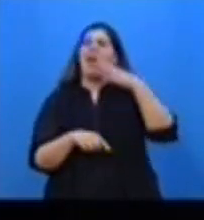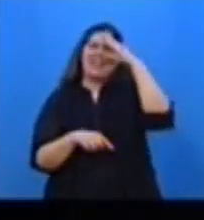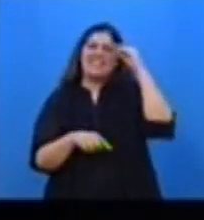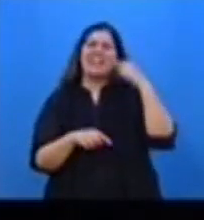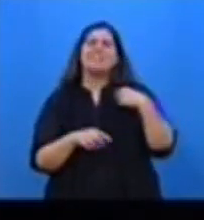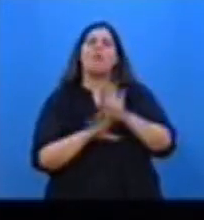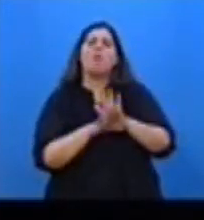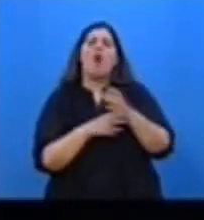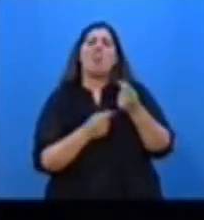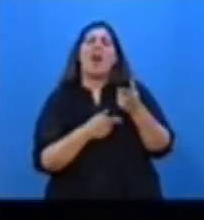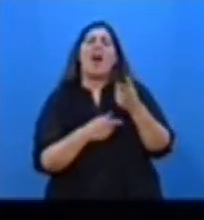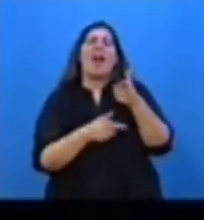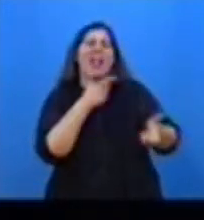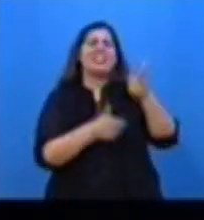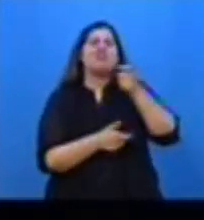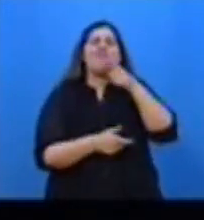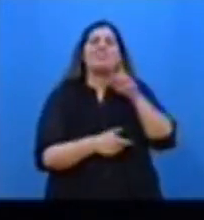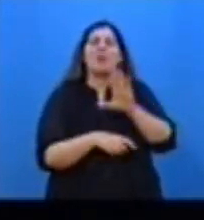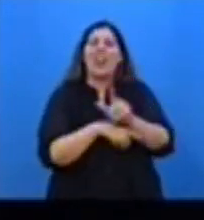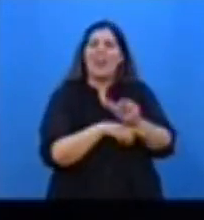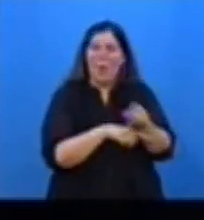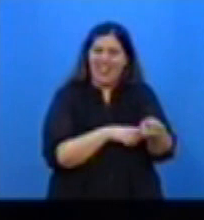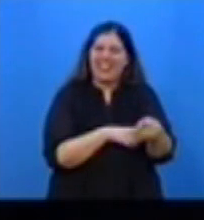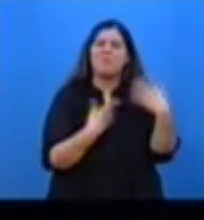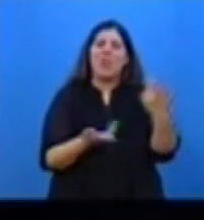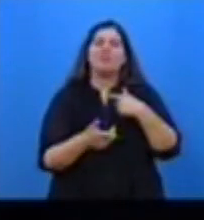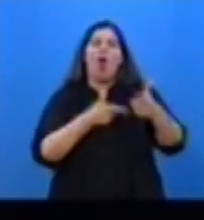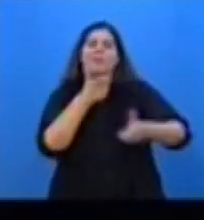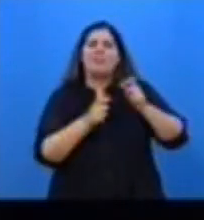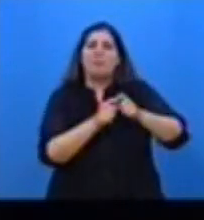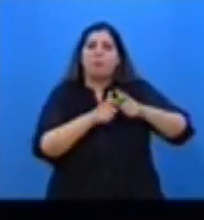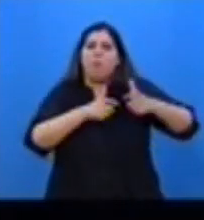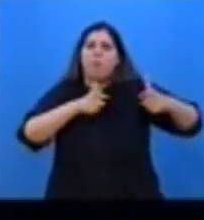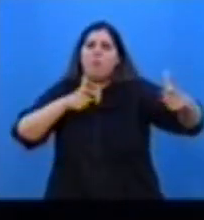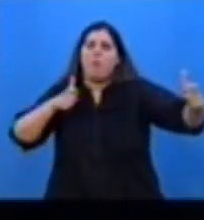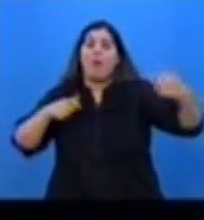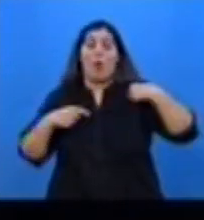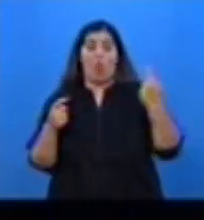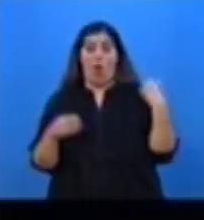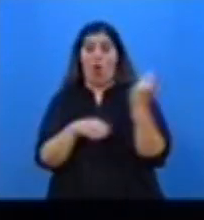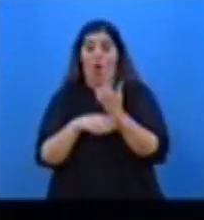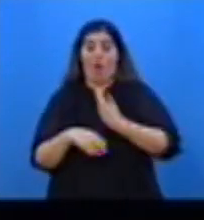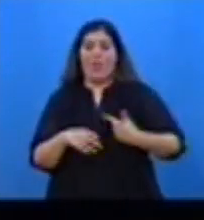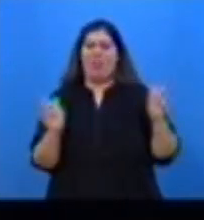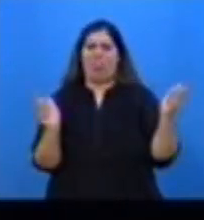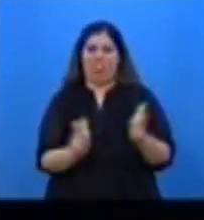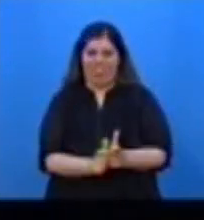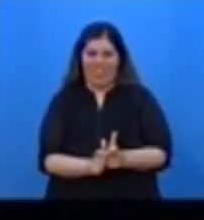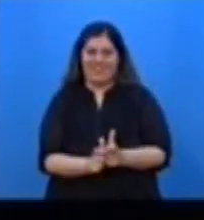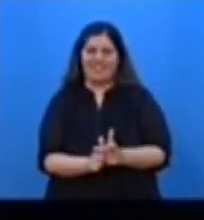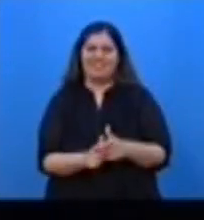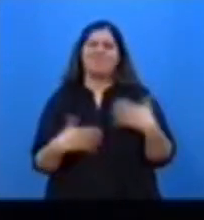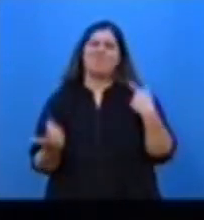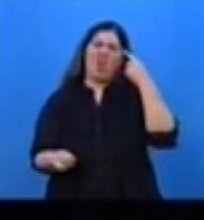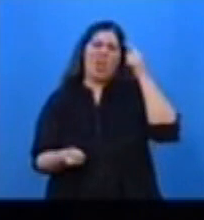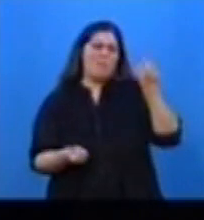a los delincuentes por eso iban creciendo los homicidios año a año desde que llegamos nosotros han bajado y también creo que si alguien